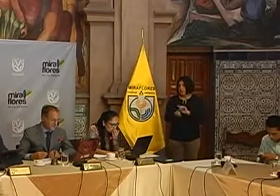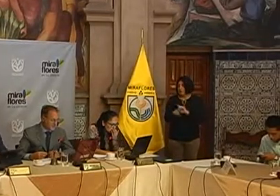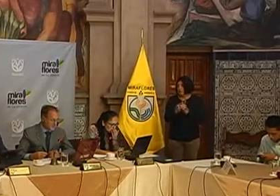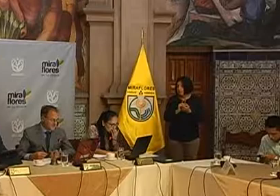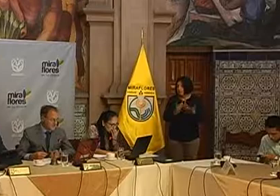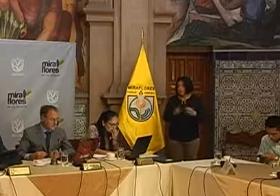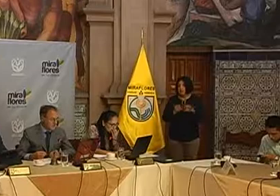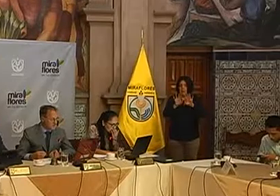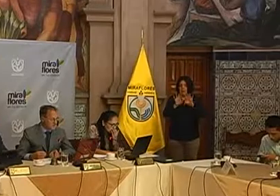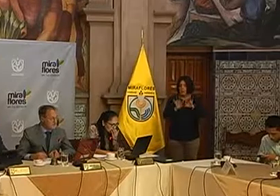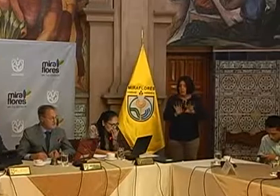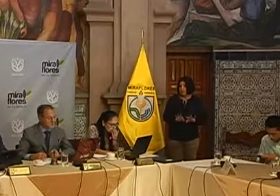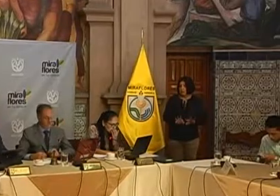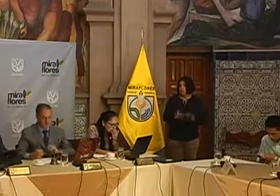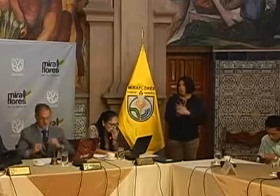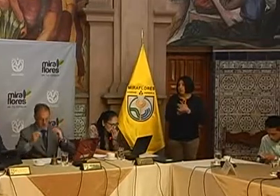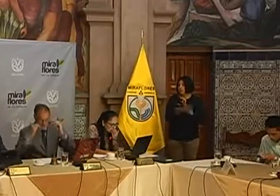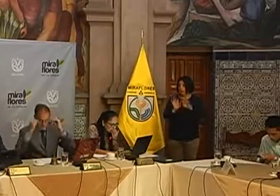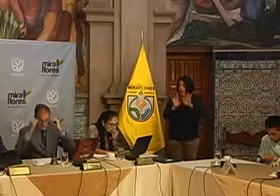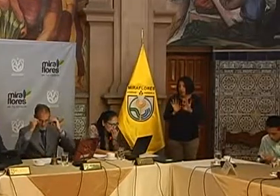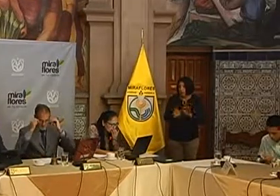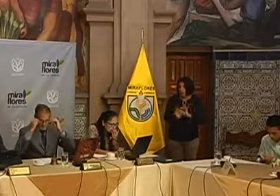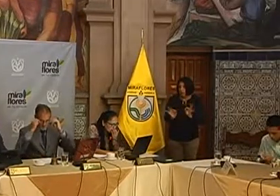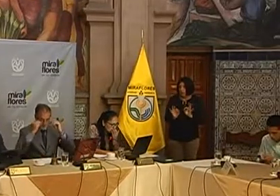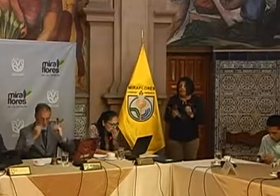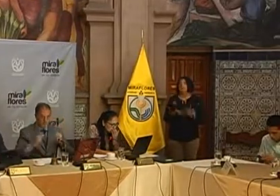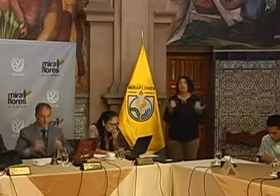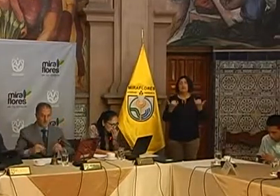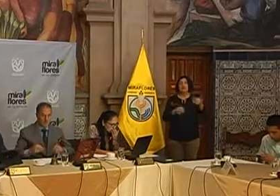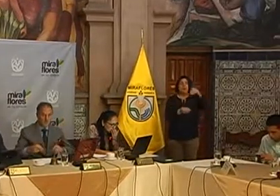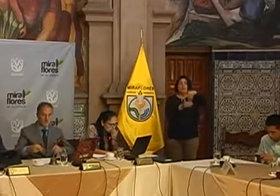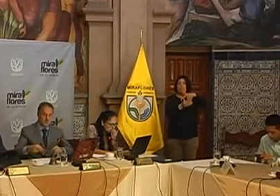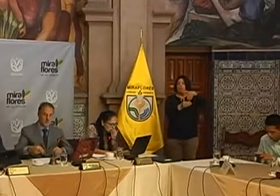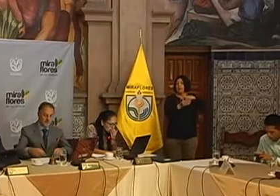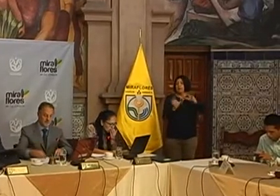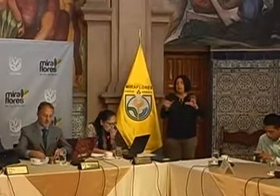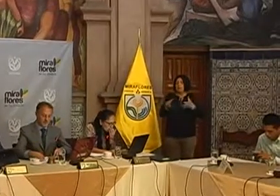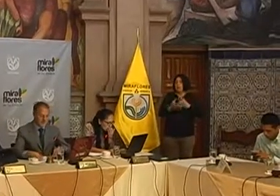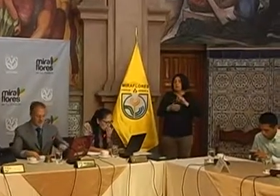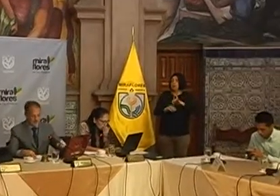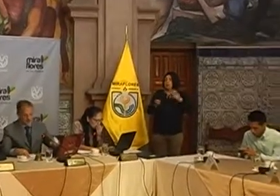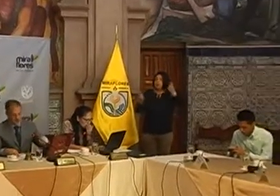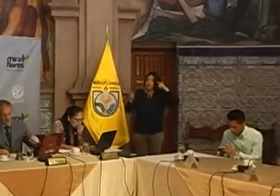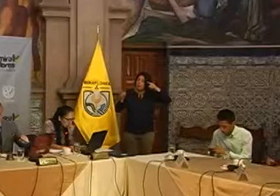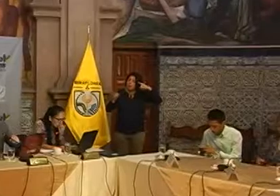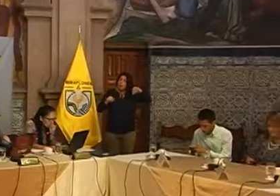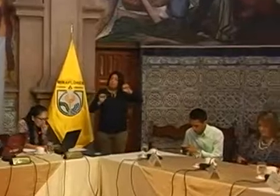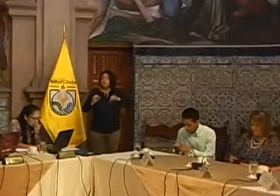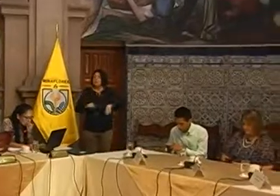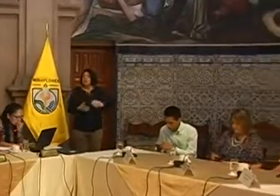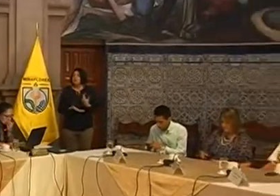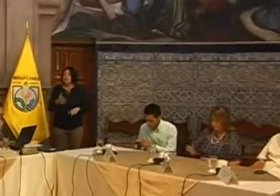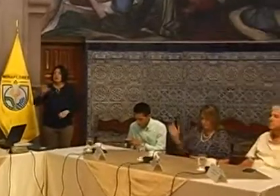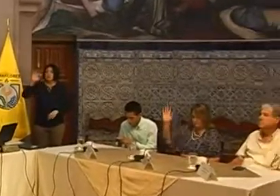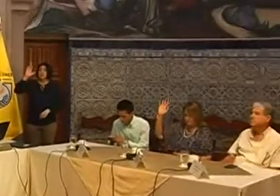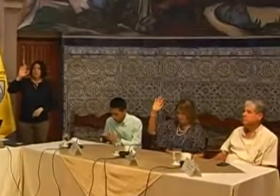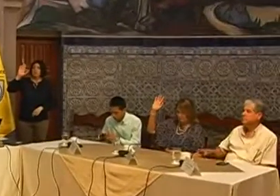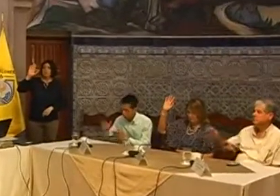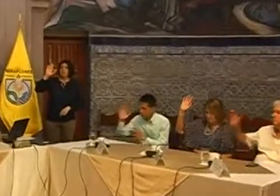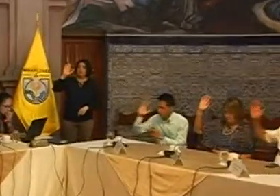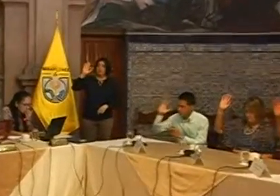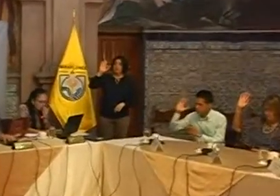Respecto a esta acta, no hay observaciones. Si no hay observaciones, procederemos a votar a aquellos miembros del Consejo que estén a favor, si no se aprobarla en señal de